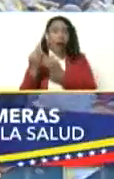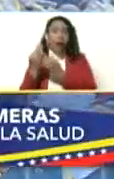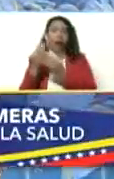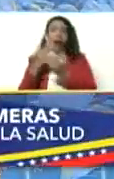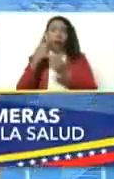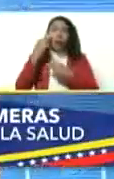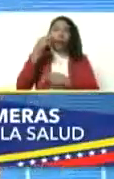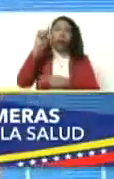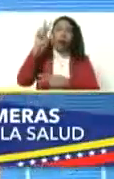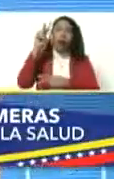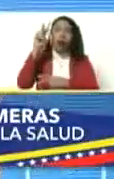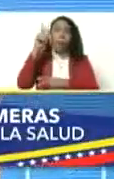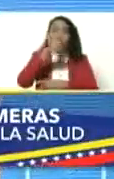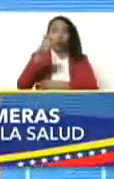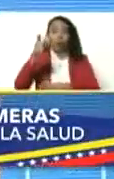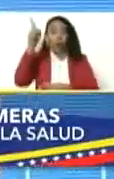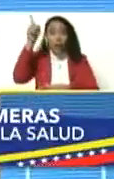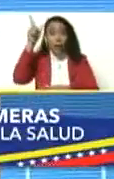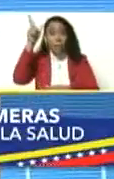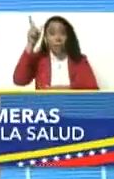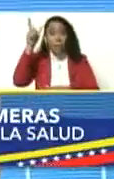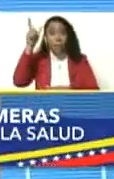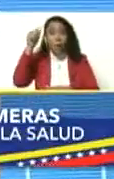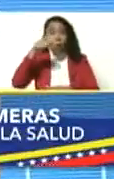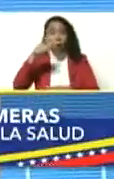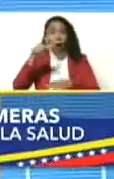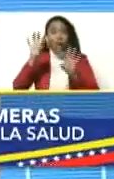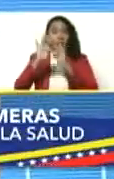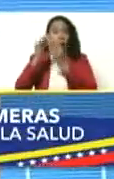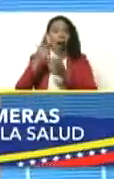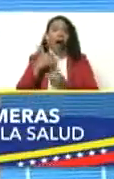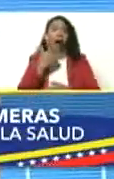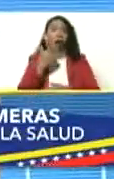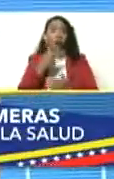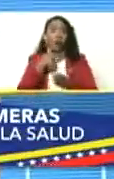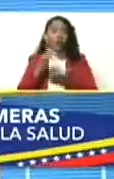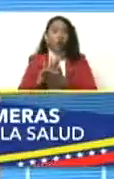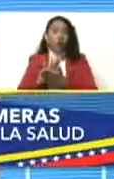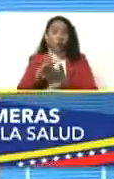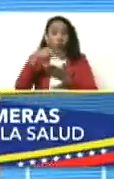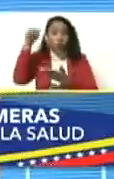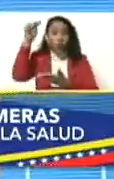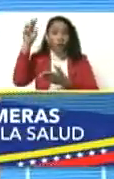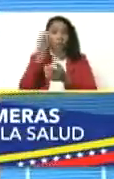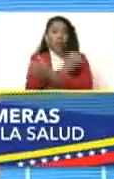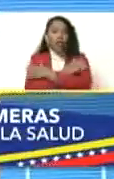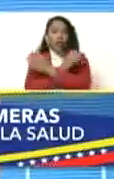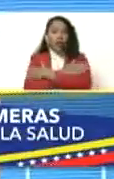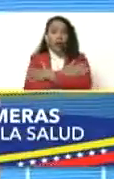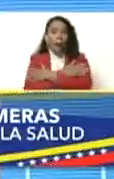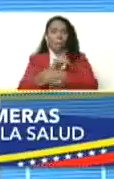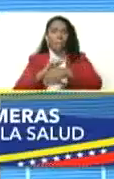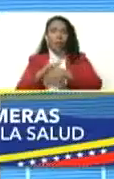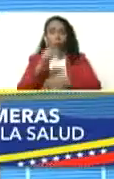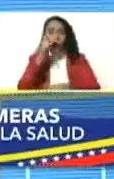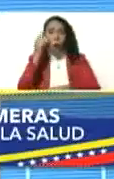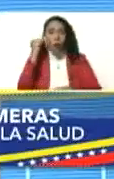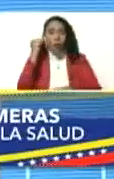por aquel ser querido que hoy nos acompaña espiritualmente. Felicitaciones médicos y